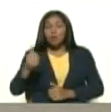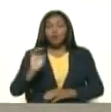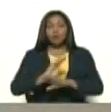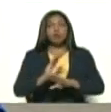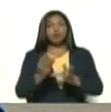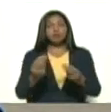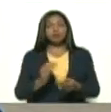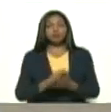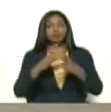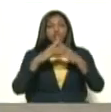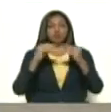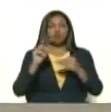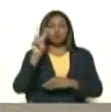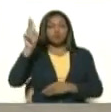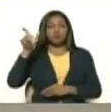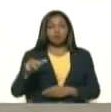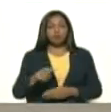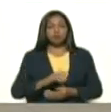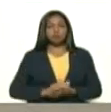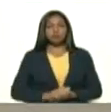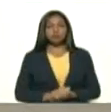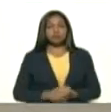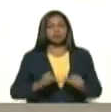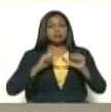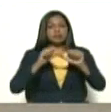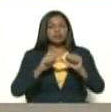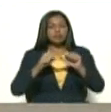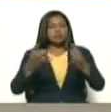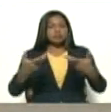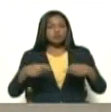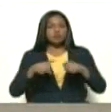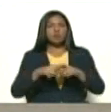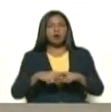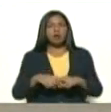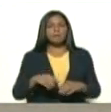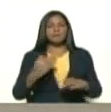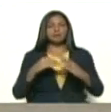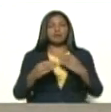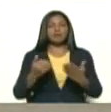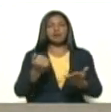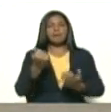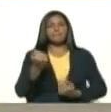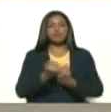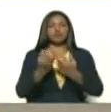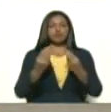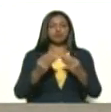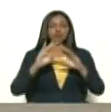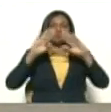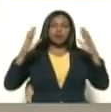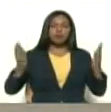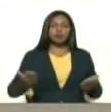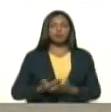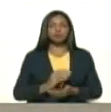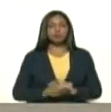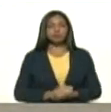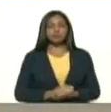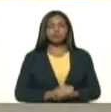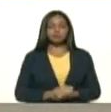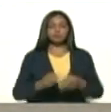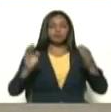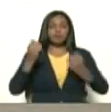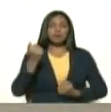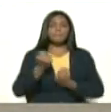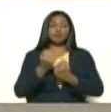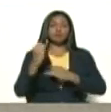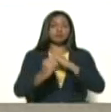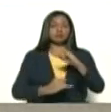entrecuidarnos todos los venezolanos. Seguimos recibiendo mensajes de solidaridad en el mundo, apoyo